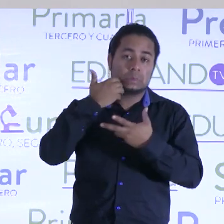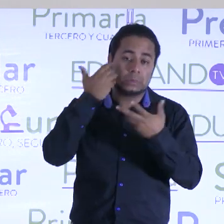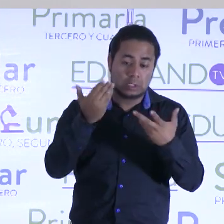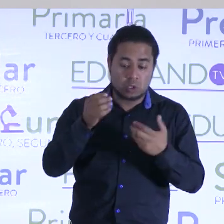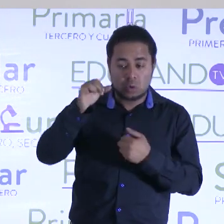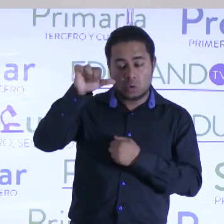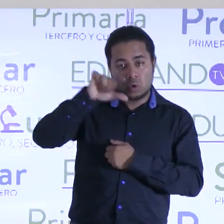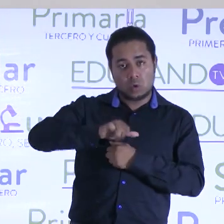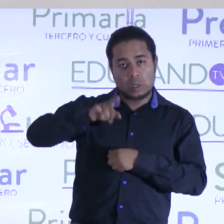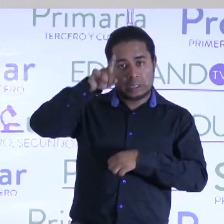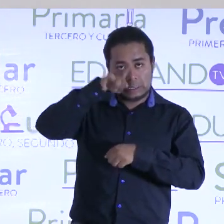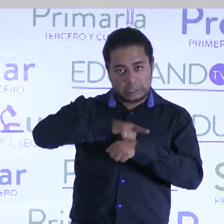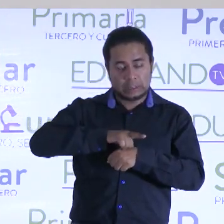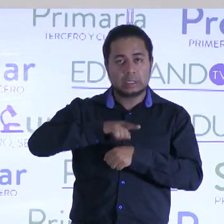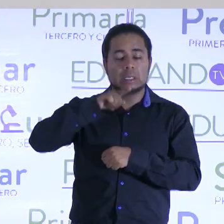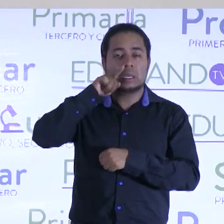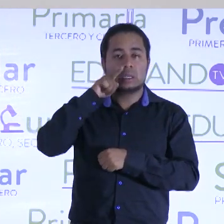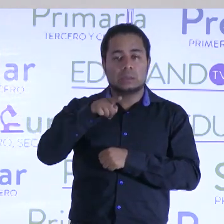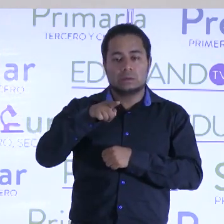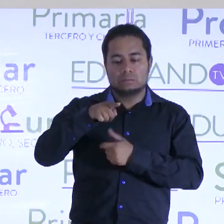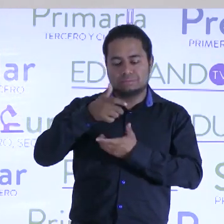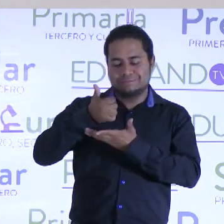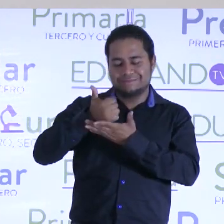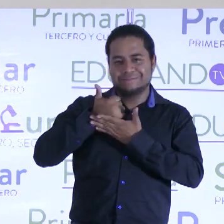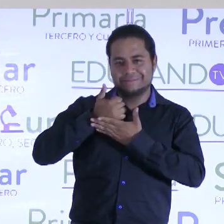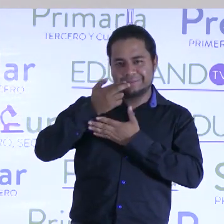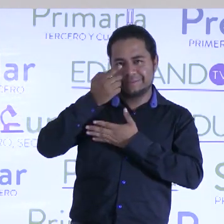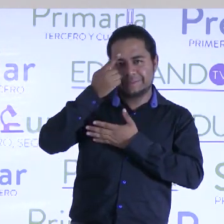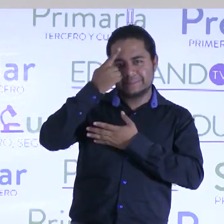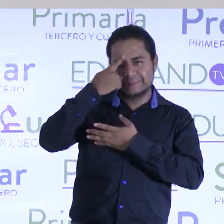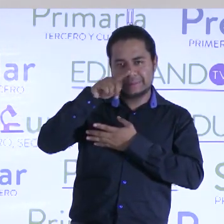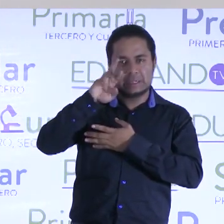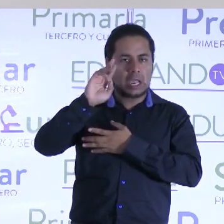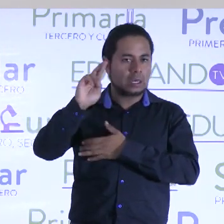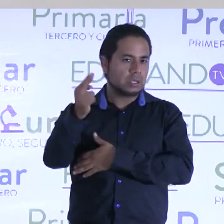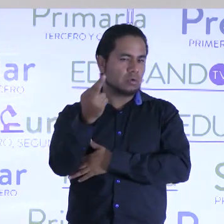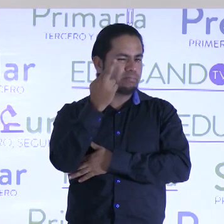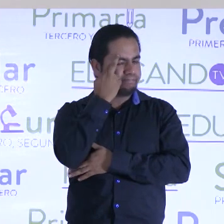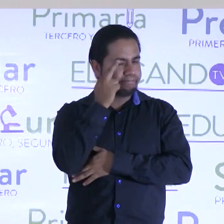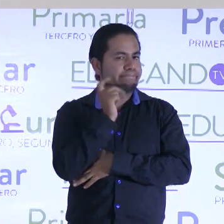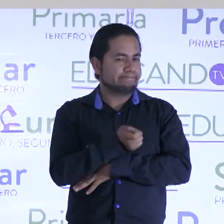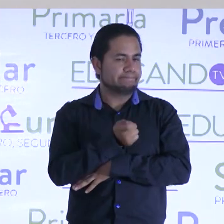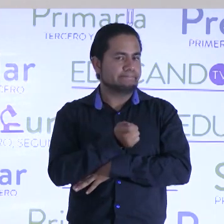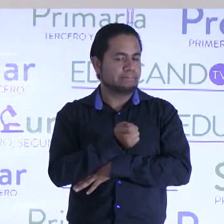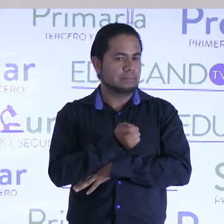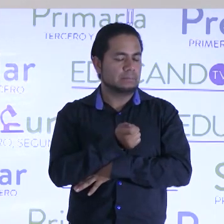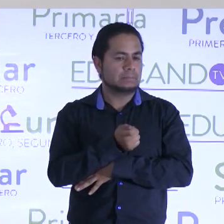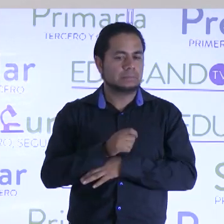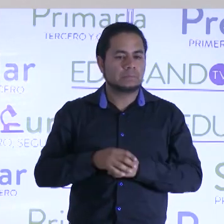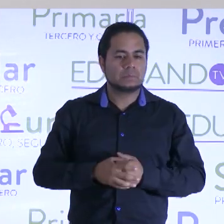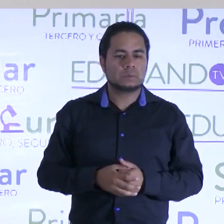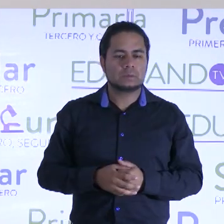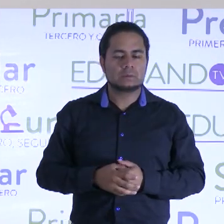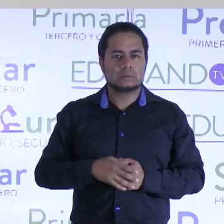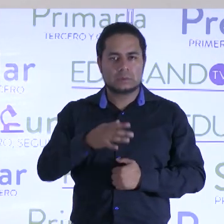invito a que el día de hoy me ayudes a recordarlo. ¿Te acuerdas que hay